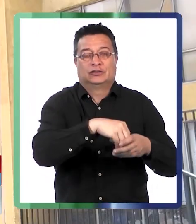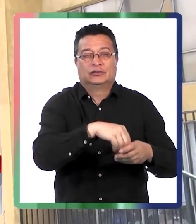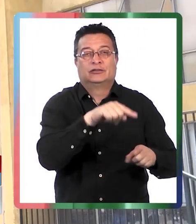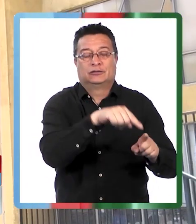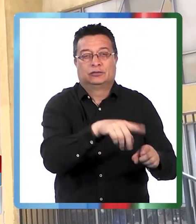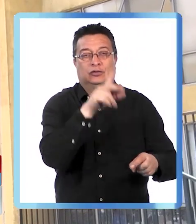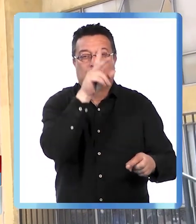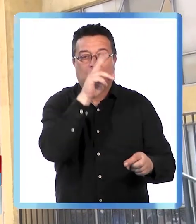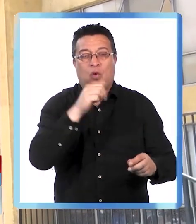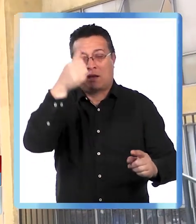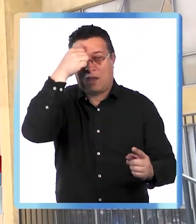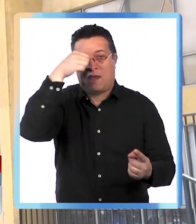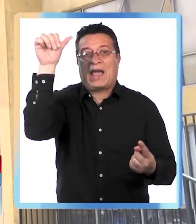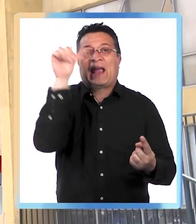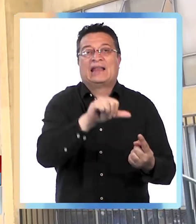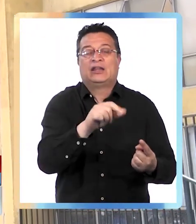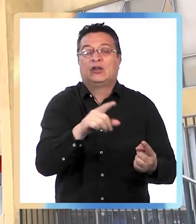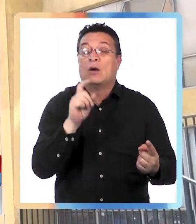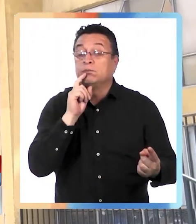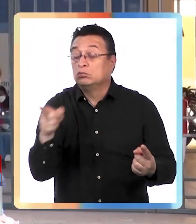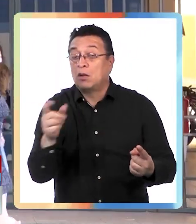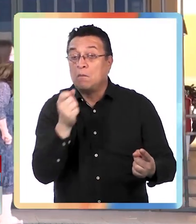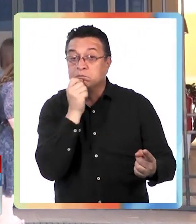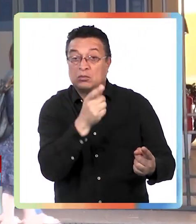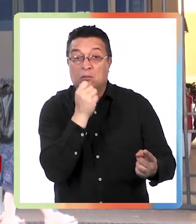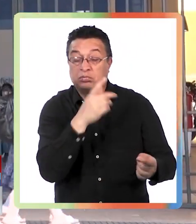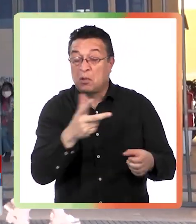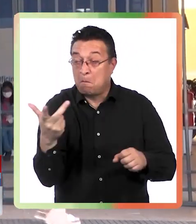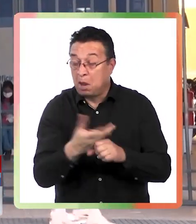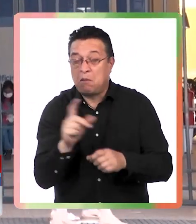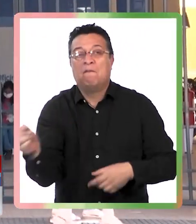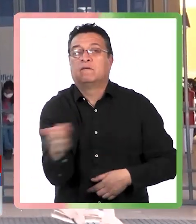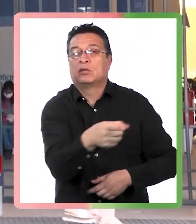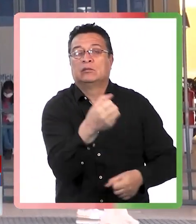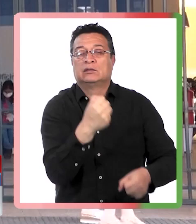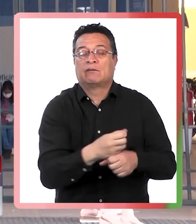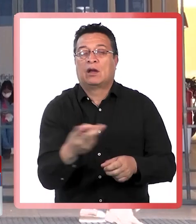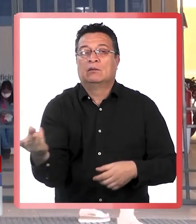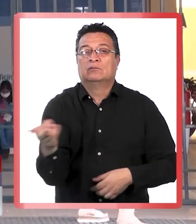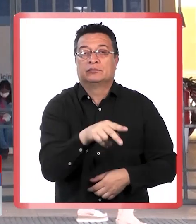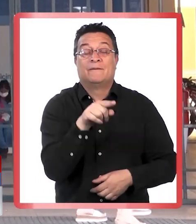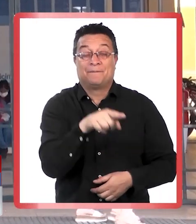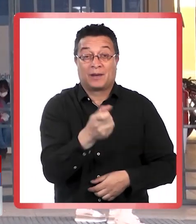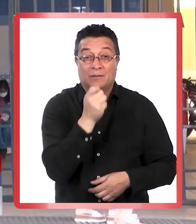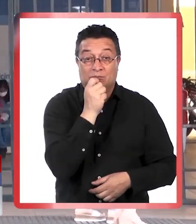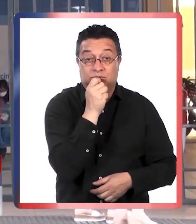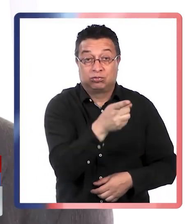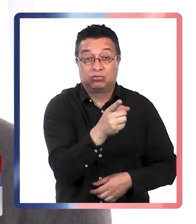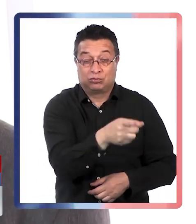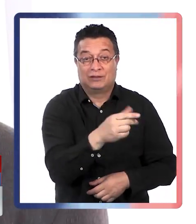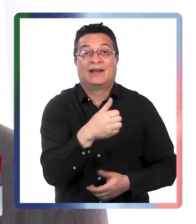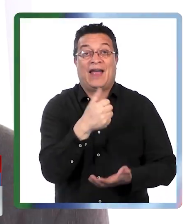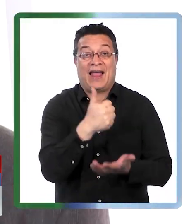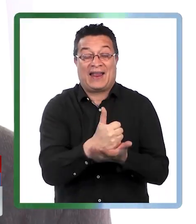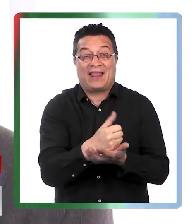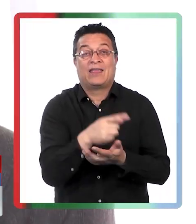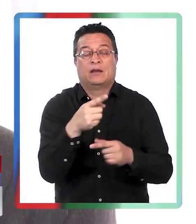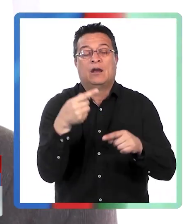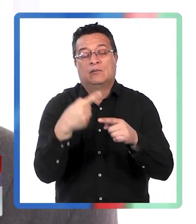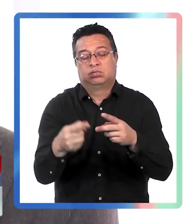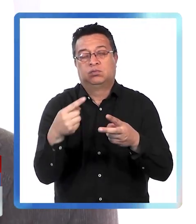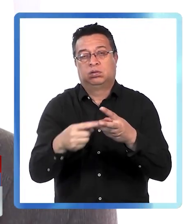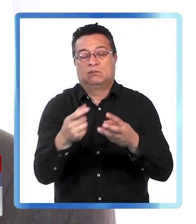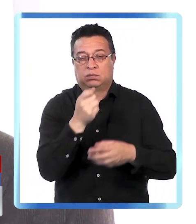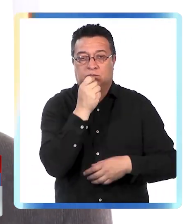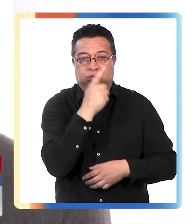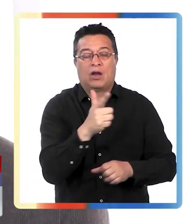del municipio, como una forma de castigo contra quienes denuncian malas prácticas. Esta acusación contra el edil se suma a una